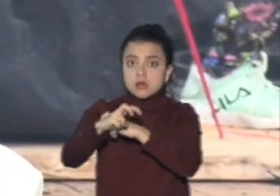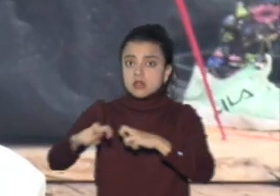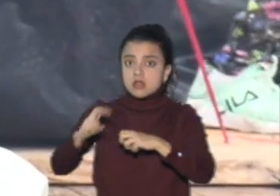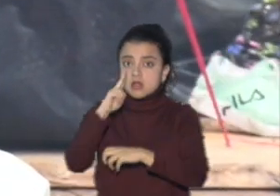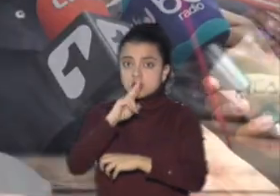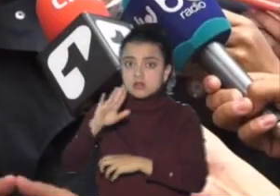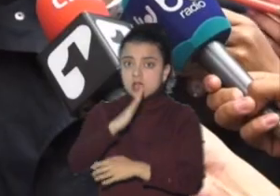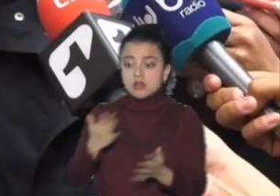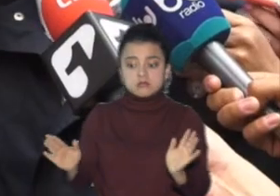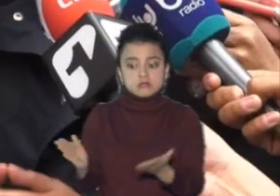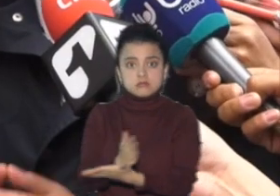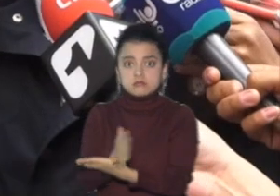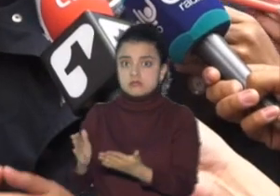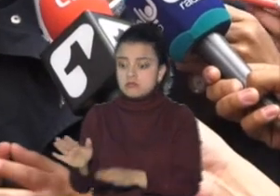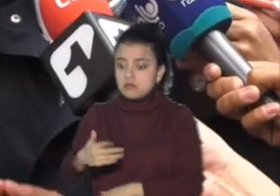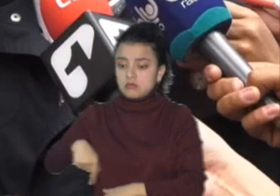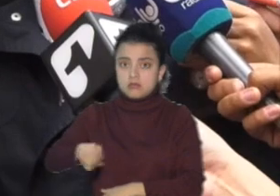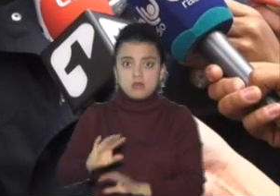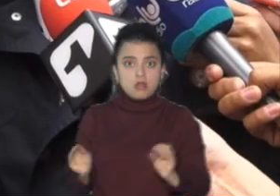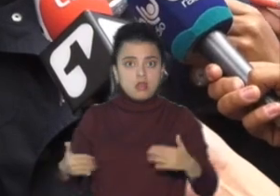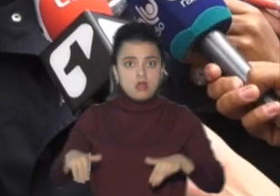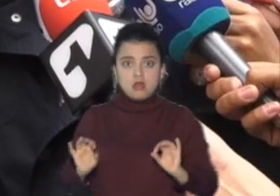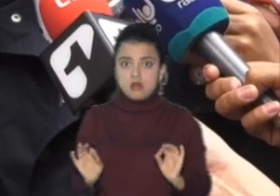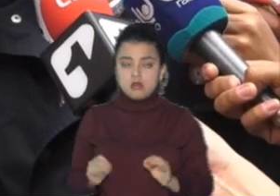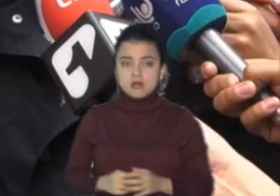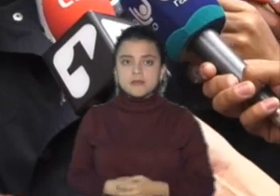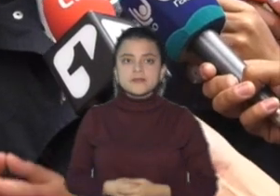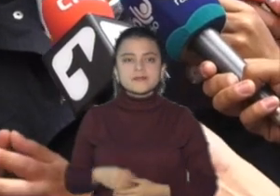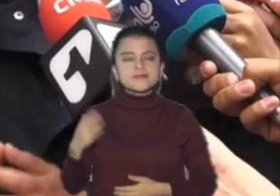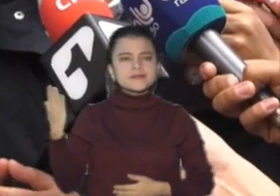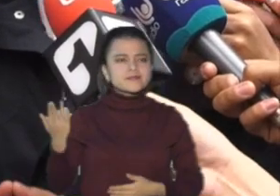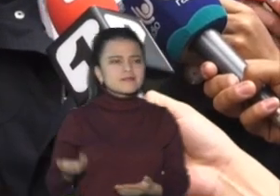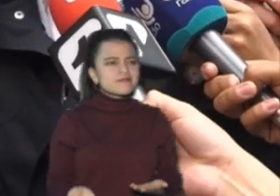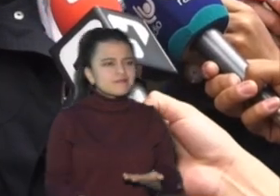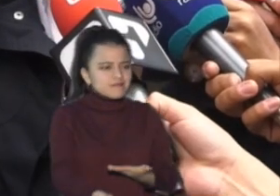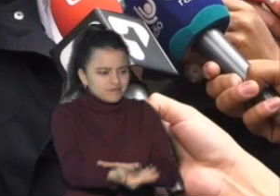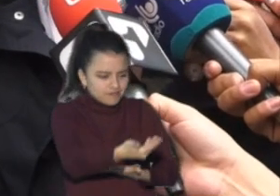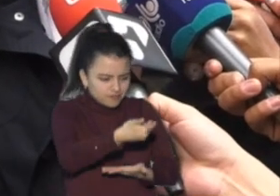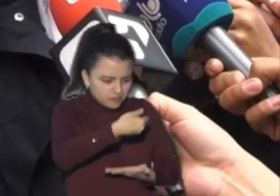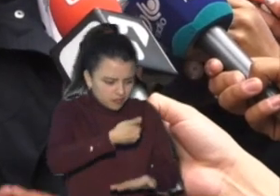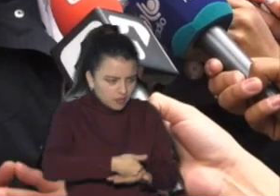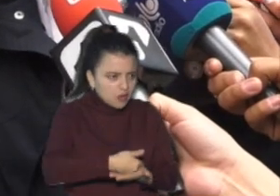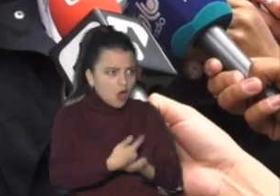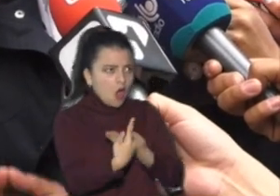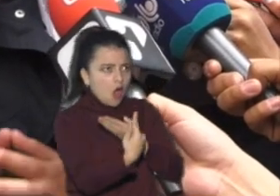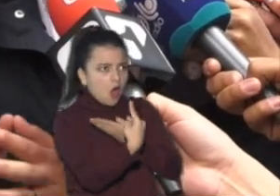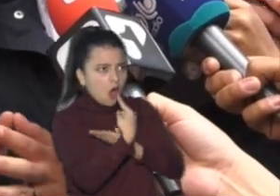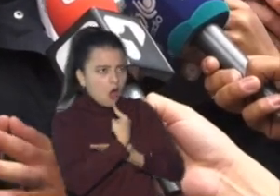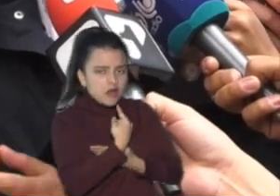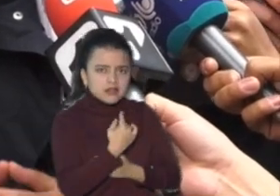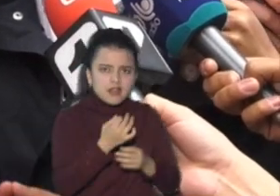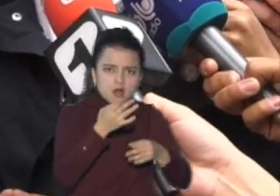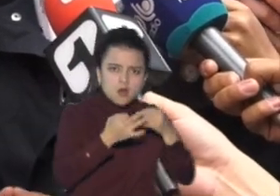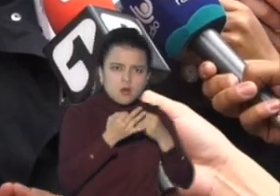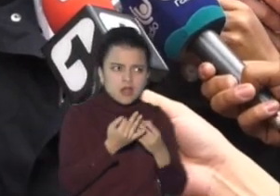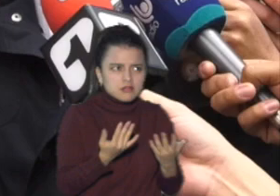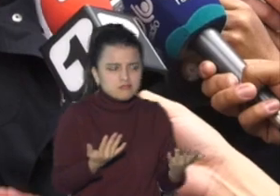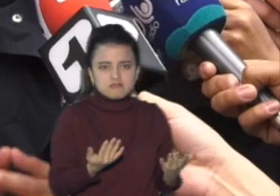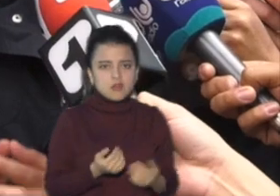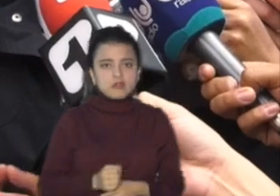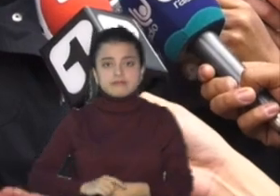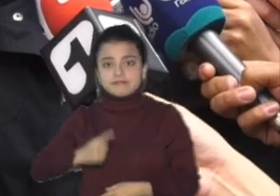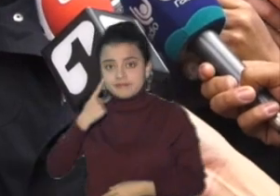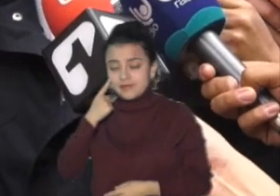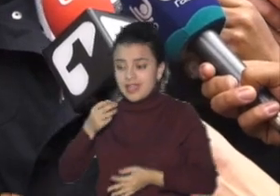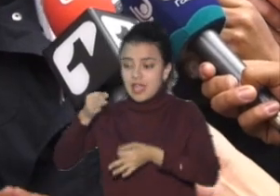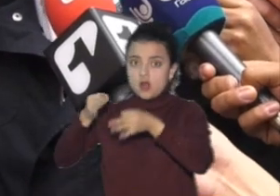nacional. No tenemos ningún fallo que nos obligue a acatar alguna decisión, porque el juez de segunda instancia